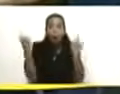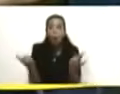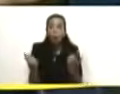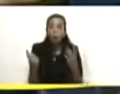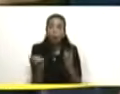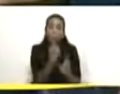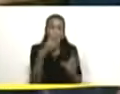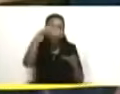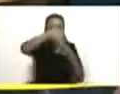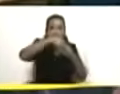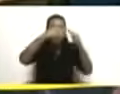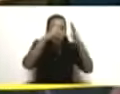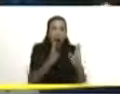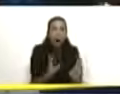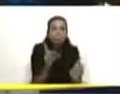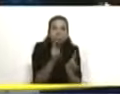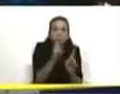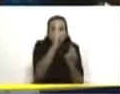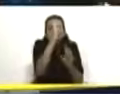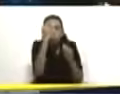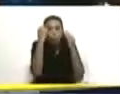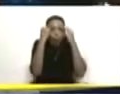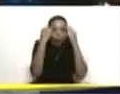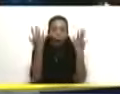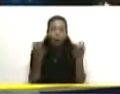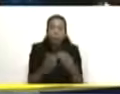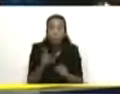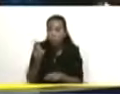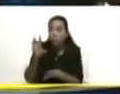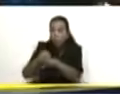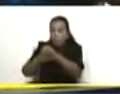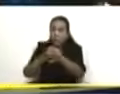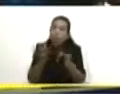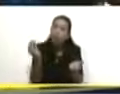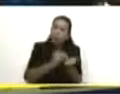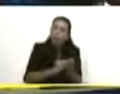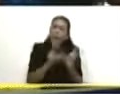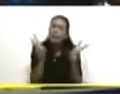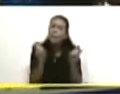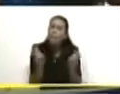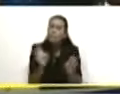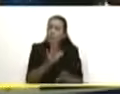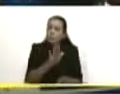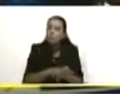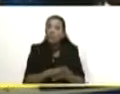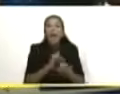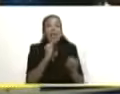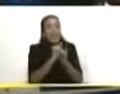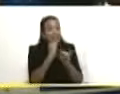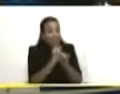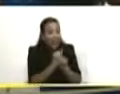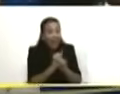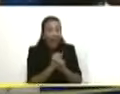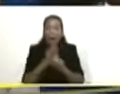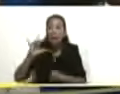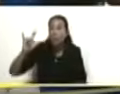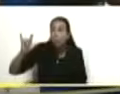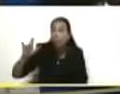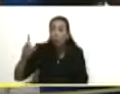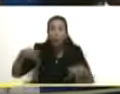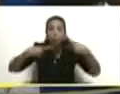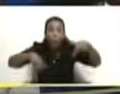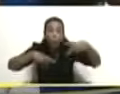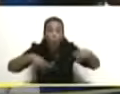circunstancias. Y vuelvo yo al tema, Génesis, si ustedes me lo permiten, las redes sociales